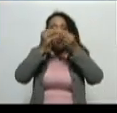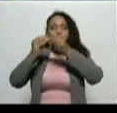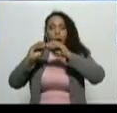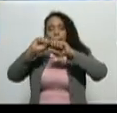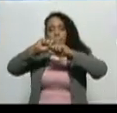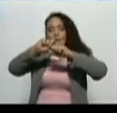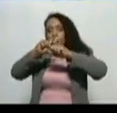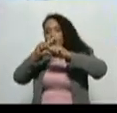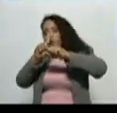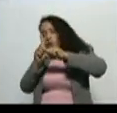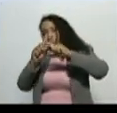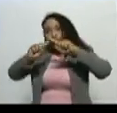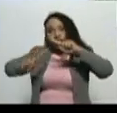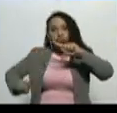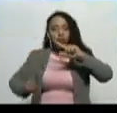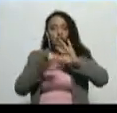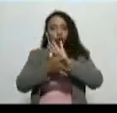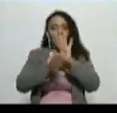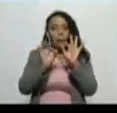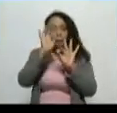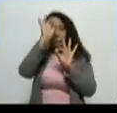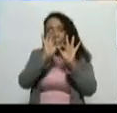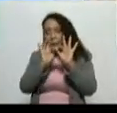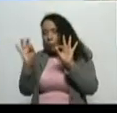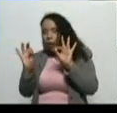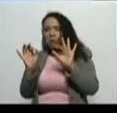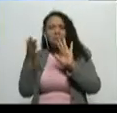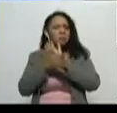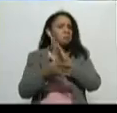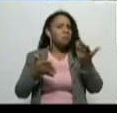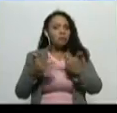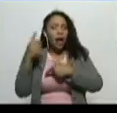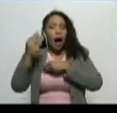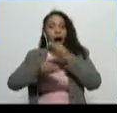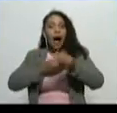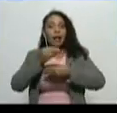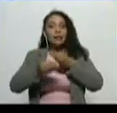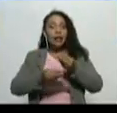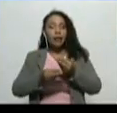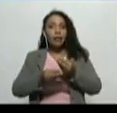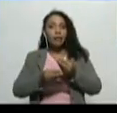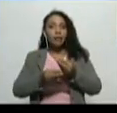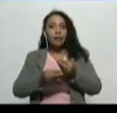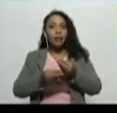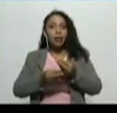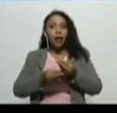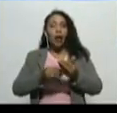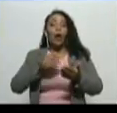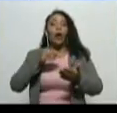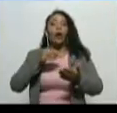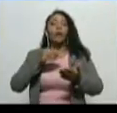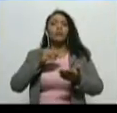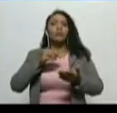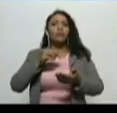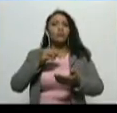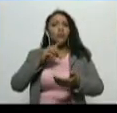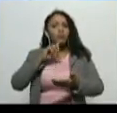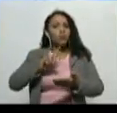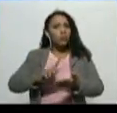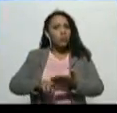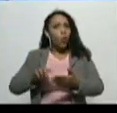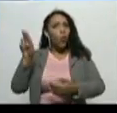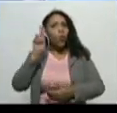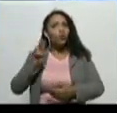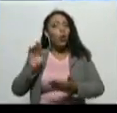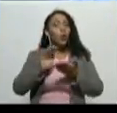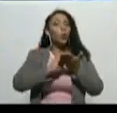eléctricos con la finalidad de llevar y establecer y hacer cumplir la consigna que dice usuario